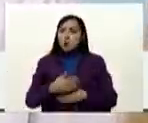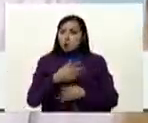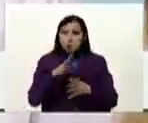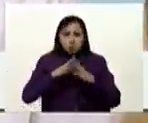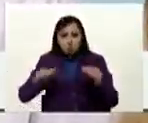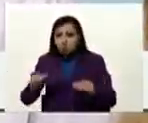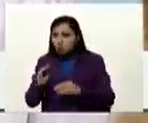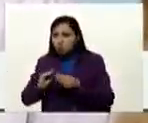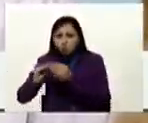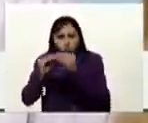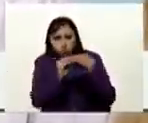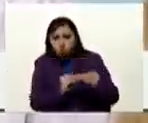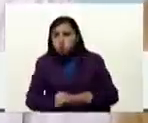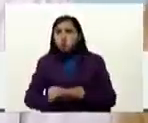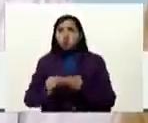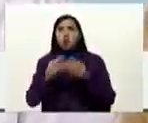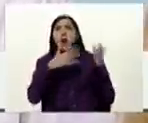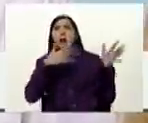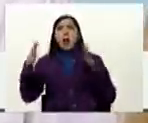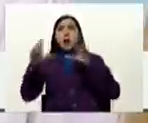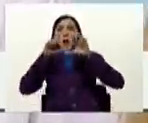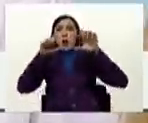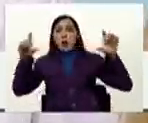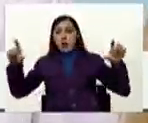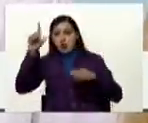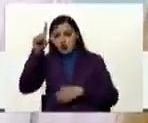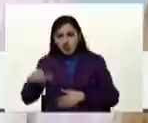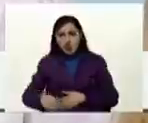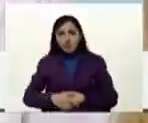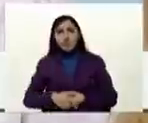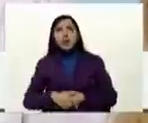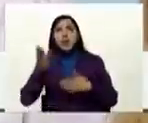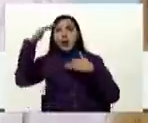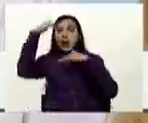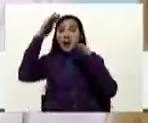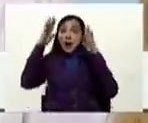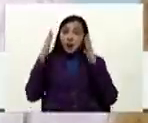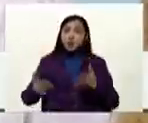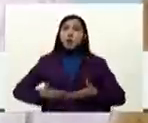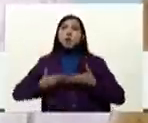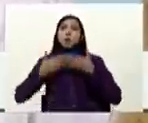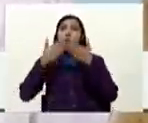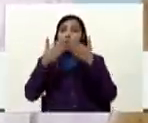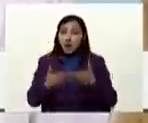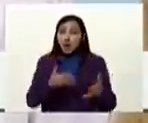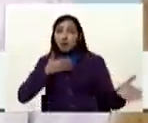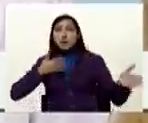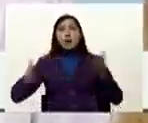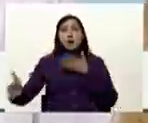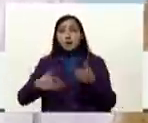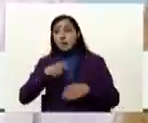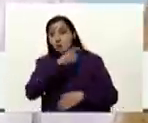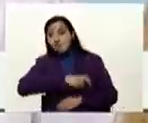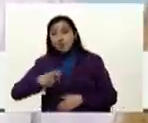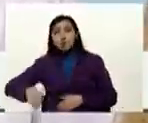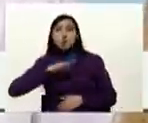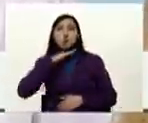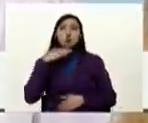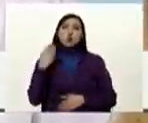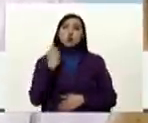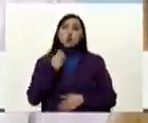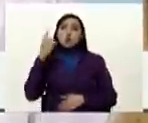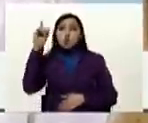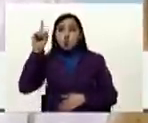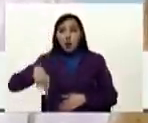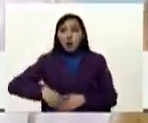han cuidado, la climatización, la sala sanitaria, es decir, se garantiza tanto el servicio para los pacientes y también se han